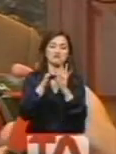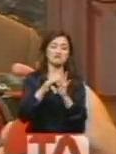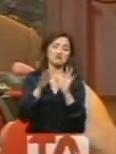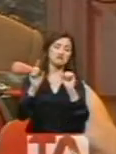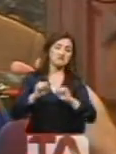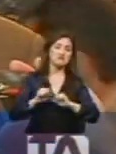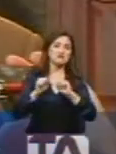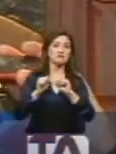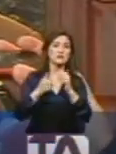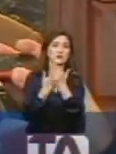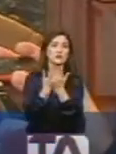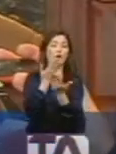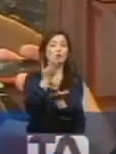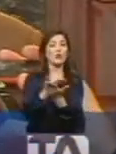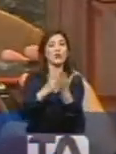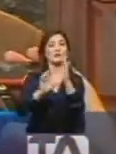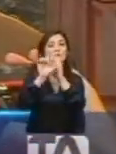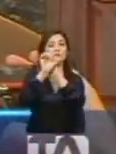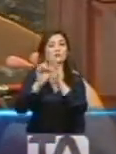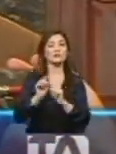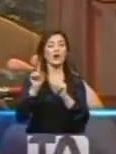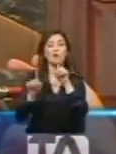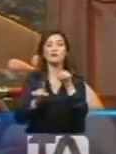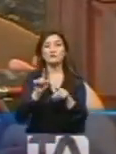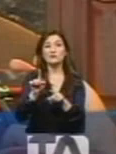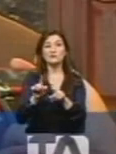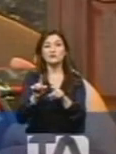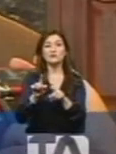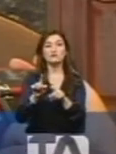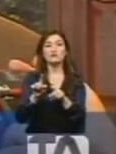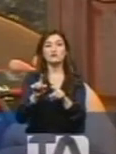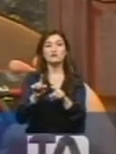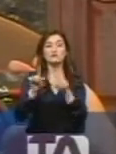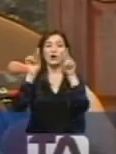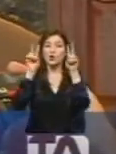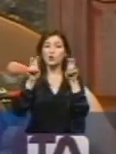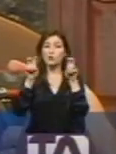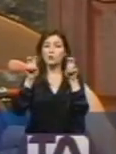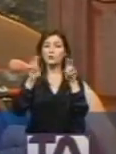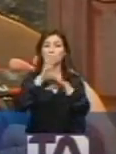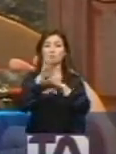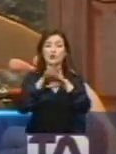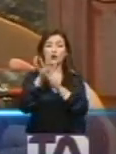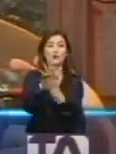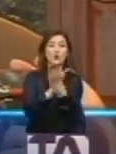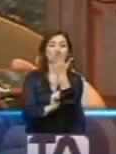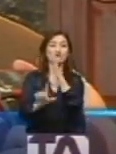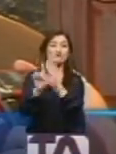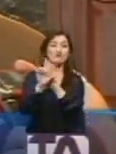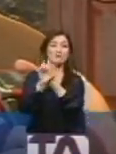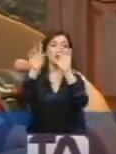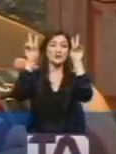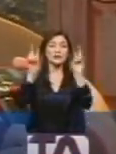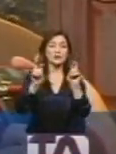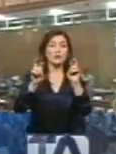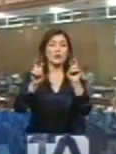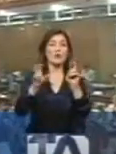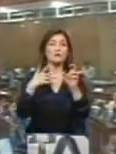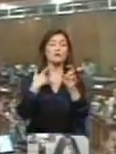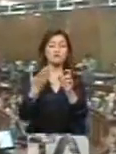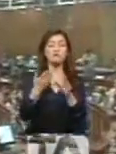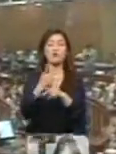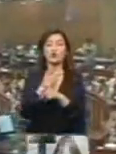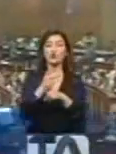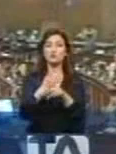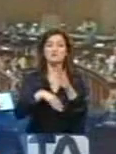sujetos de nuevas propuestas de ley, más bien. Hay temas que pueden acogerse por estar muy relacionados con el proyecto de ley, con el tema de fomento productivo. Hay